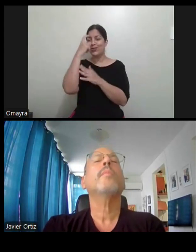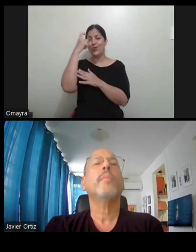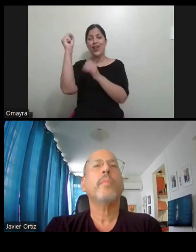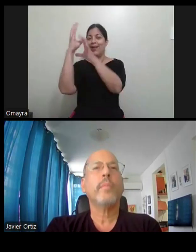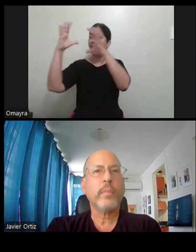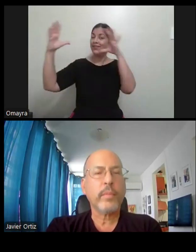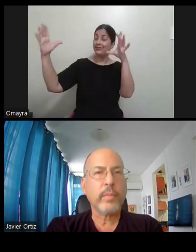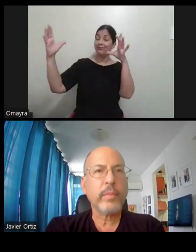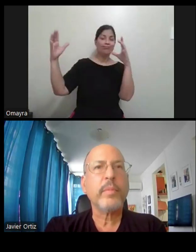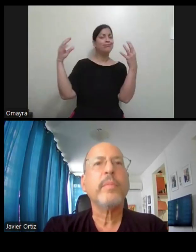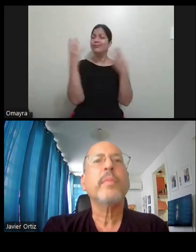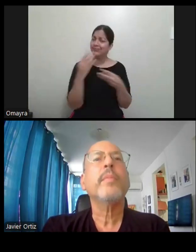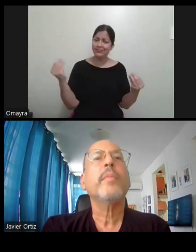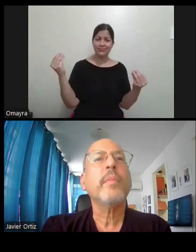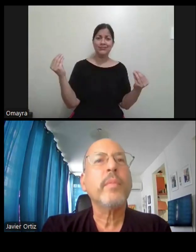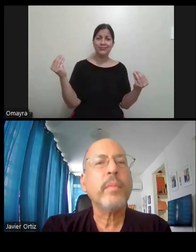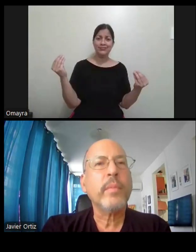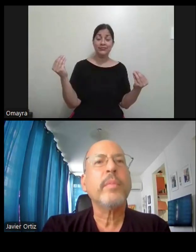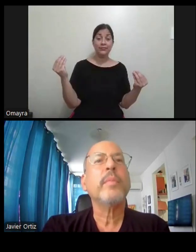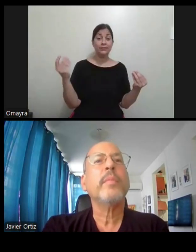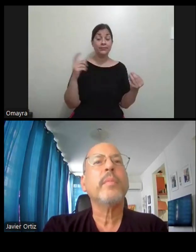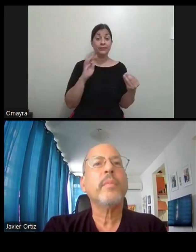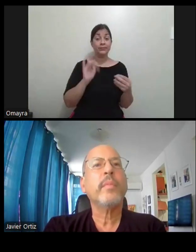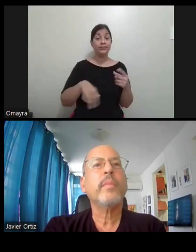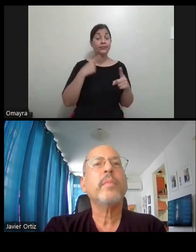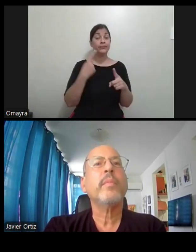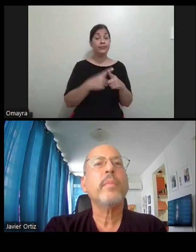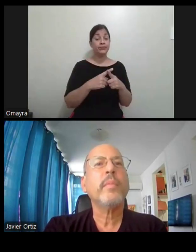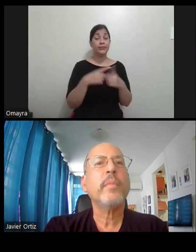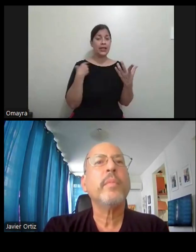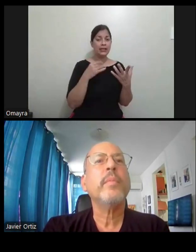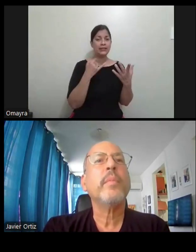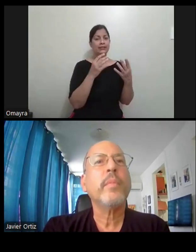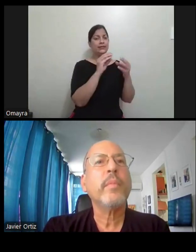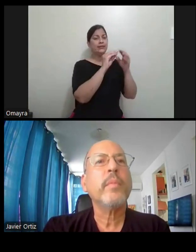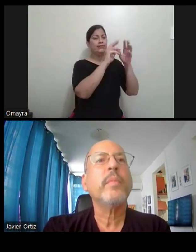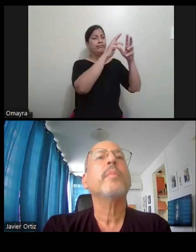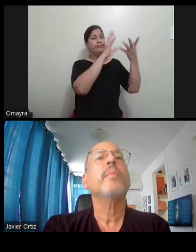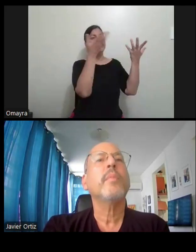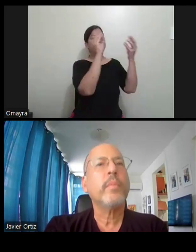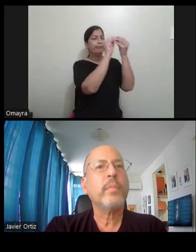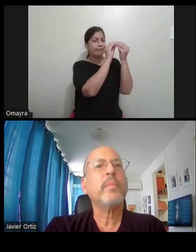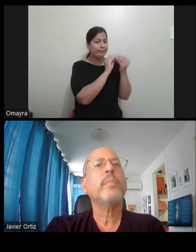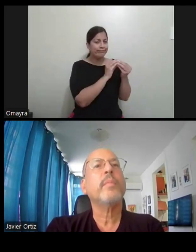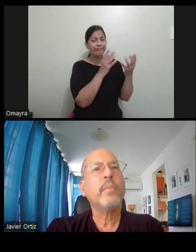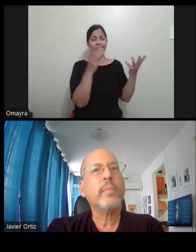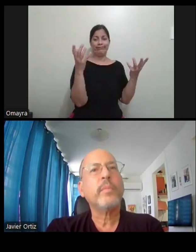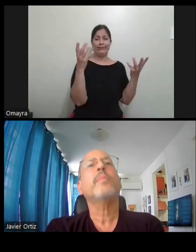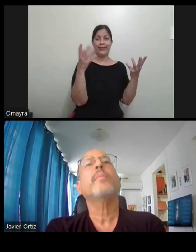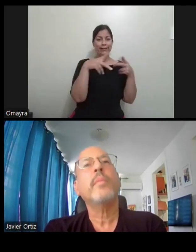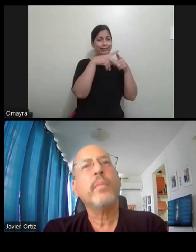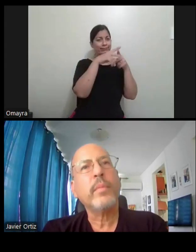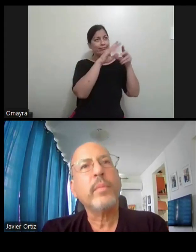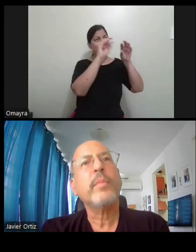bellísimo, y trata tanto el aspecto arquitectónico como social e histórico del viejo San Juan.